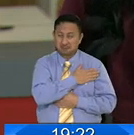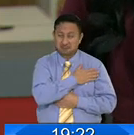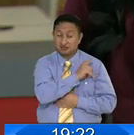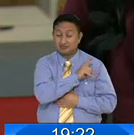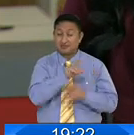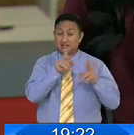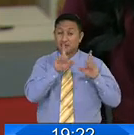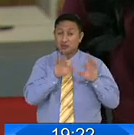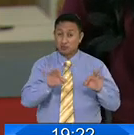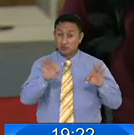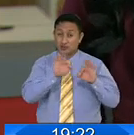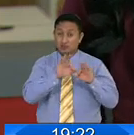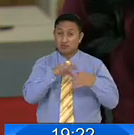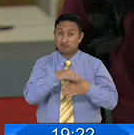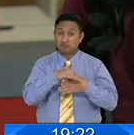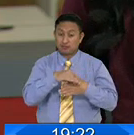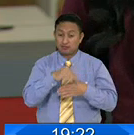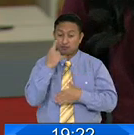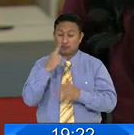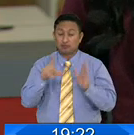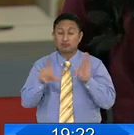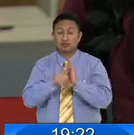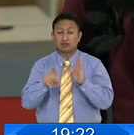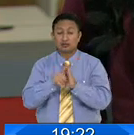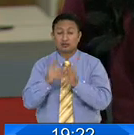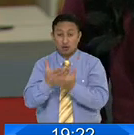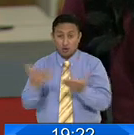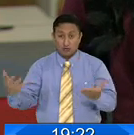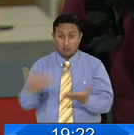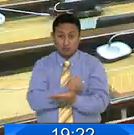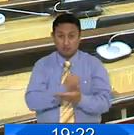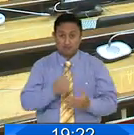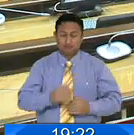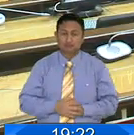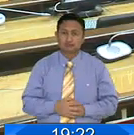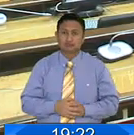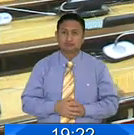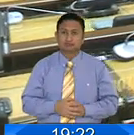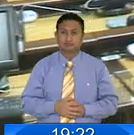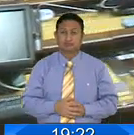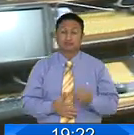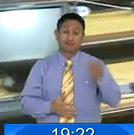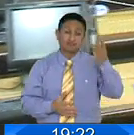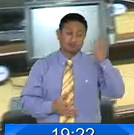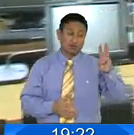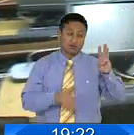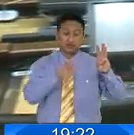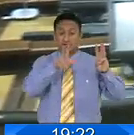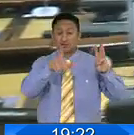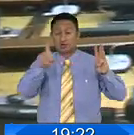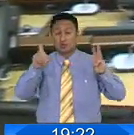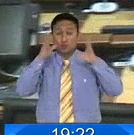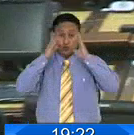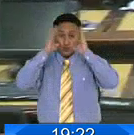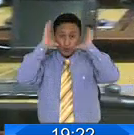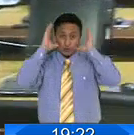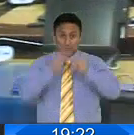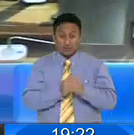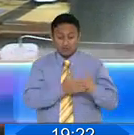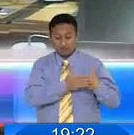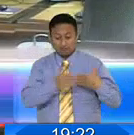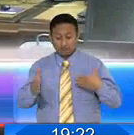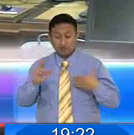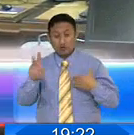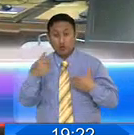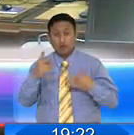la ley de extinción de dominio del 16 al 31 de diciembre es extender el segundo receso legislativo del año